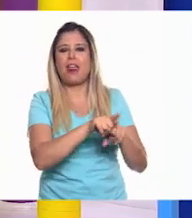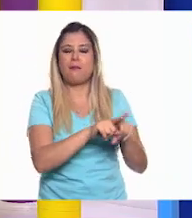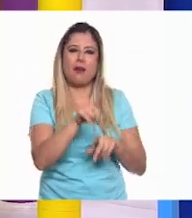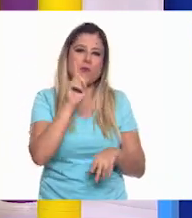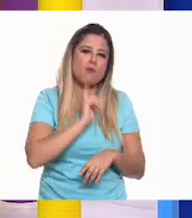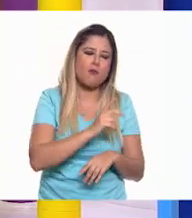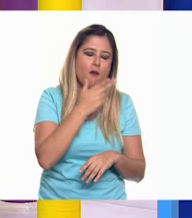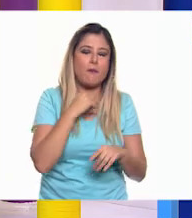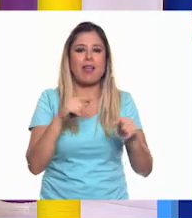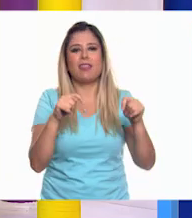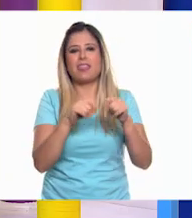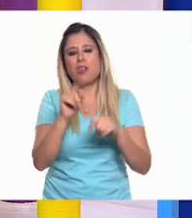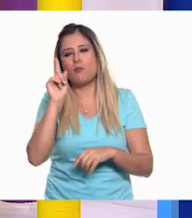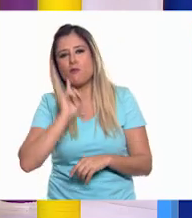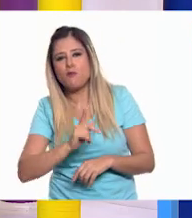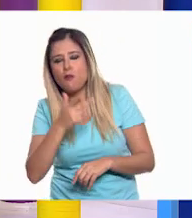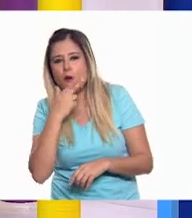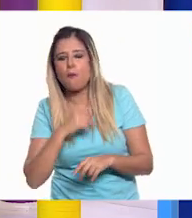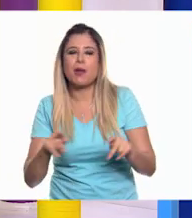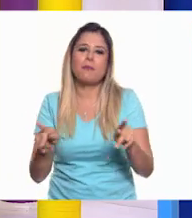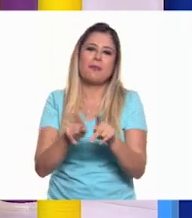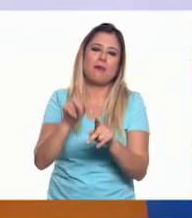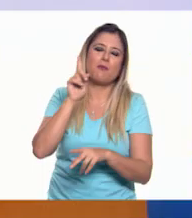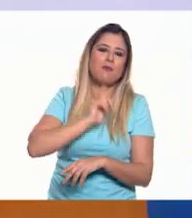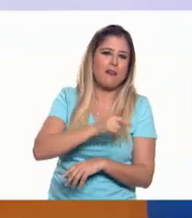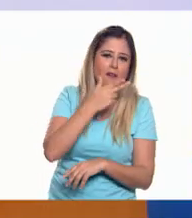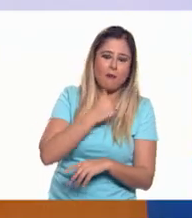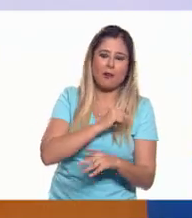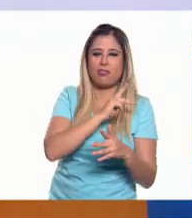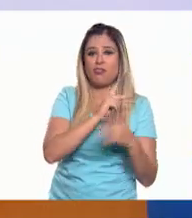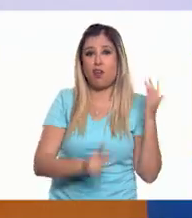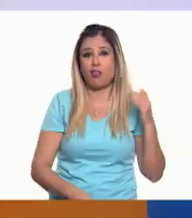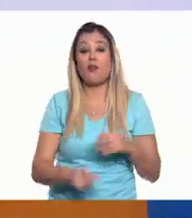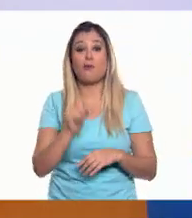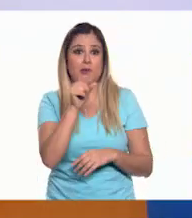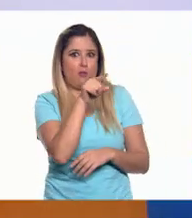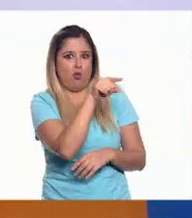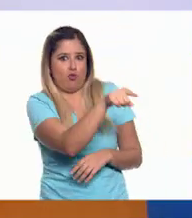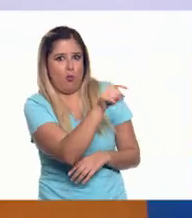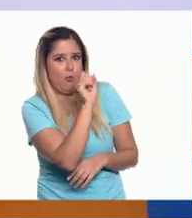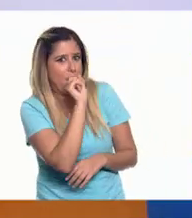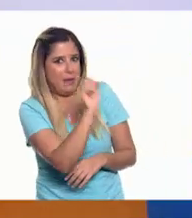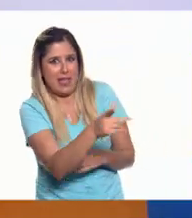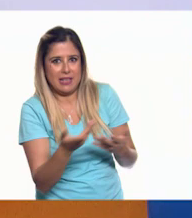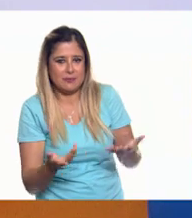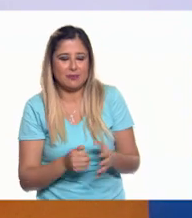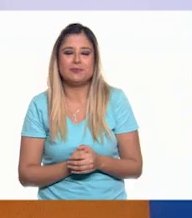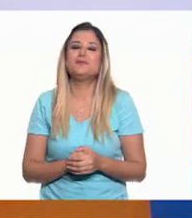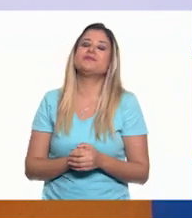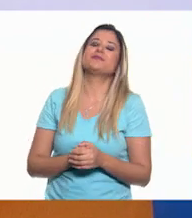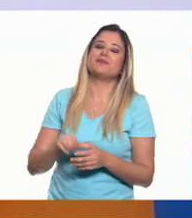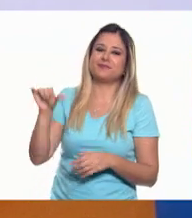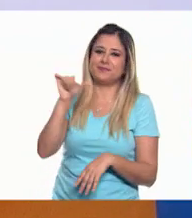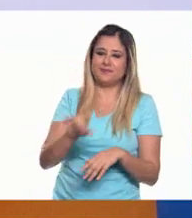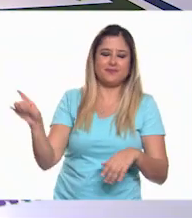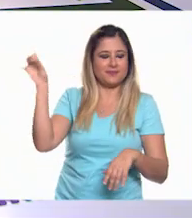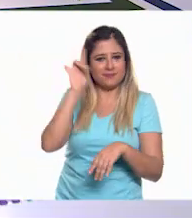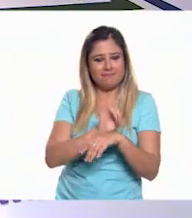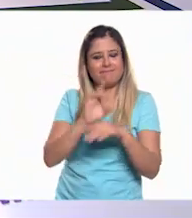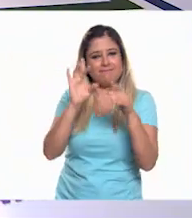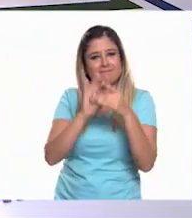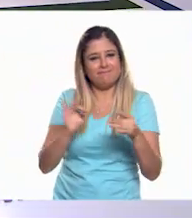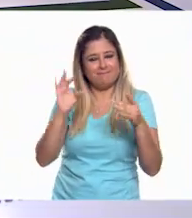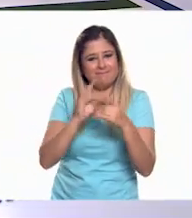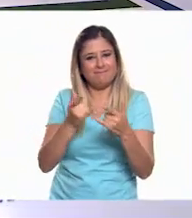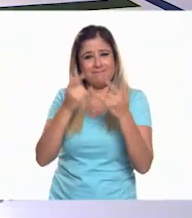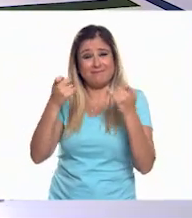nuestros tíos, primos, toda nuestra familia. Yo también, por Así supuesto. Así es. Muy bien, pues el día de hoy vamos a platicar sobre